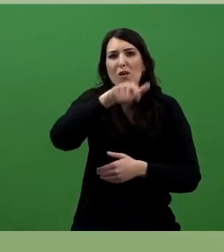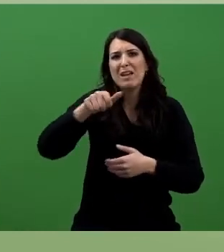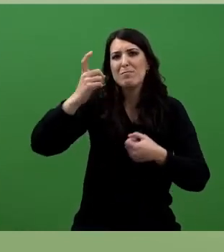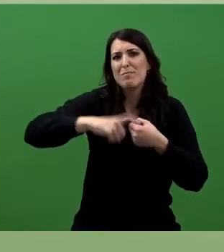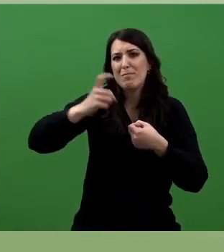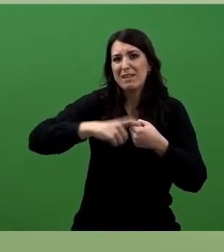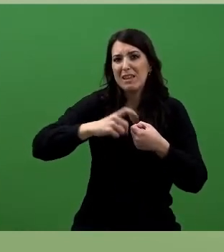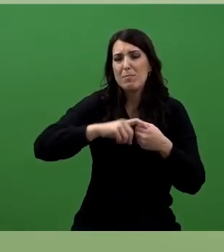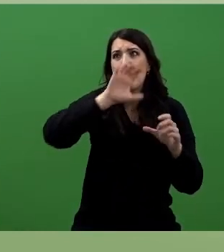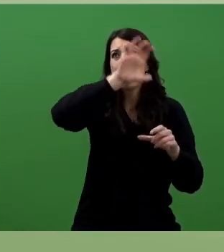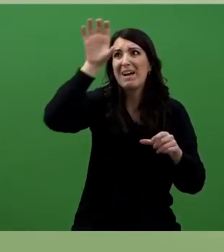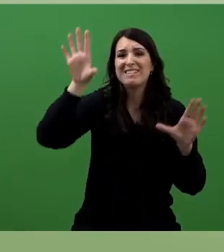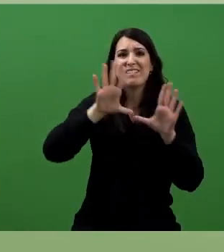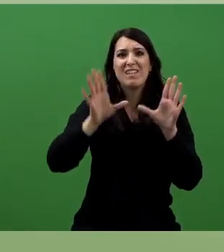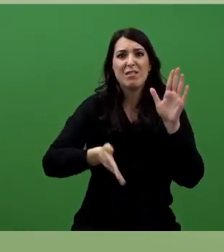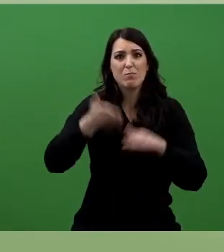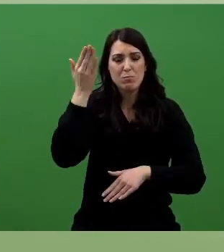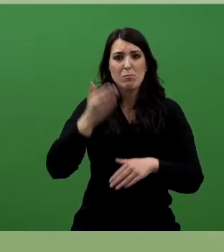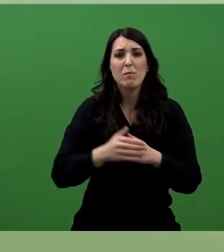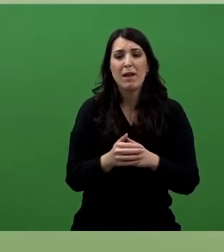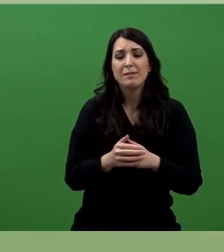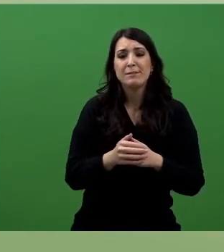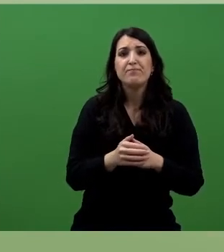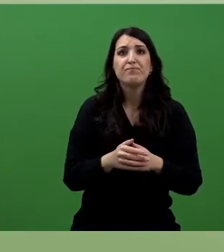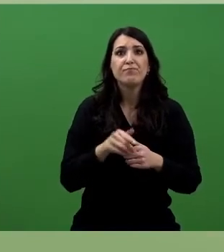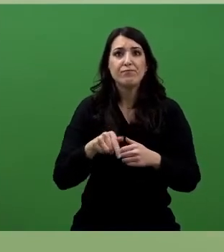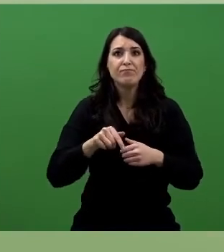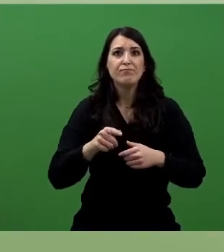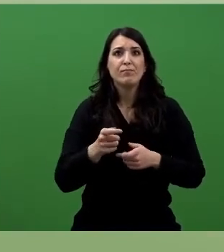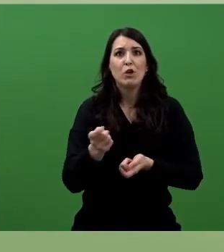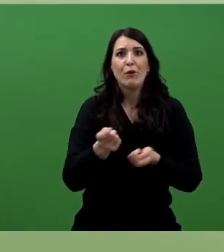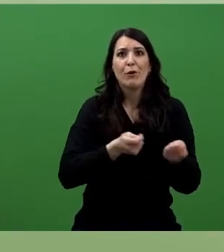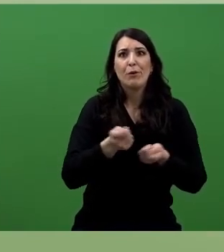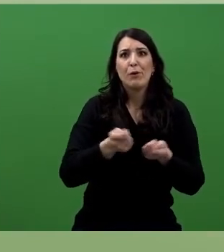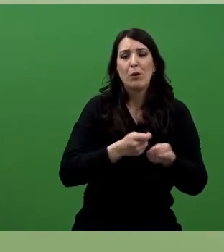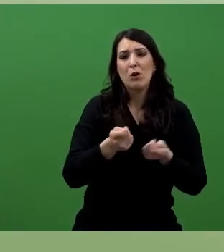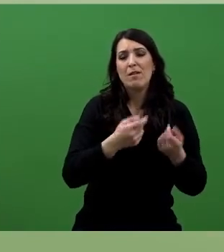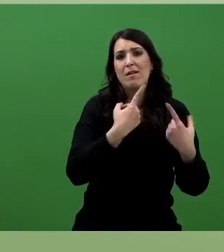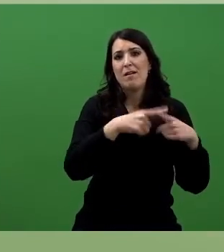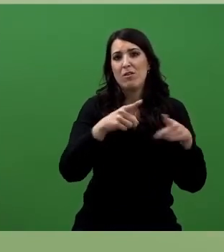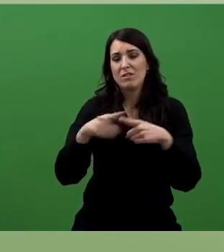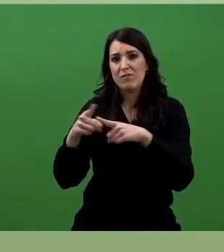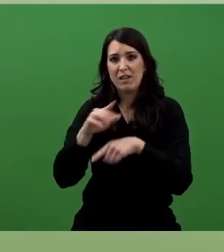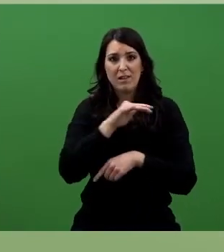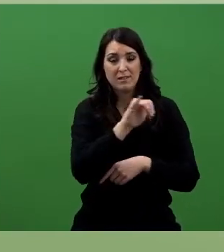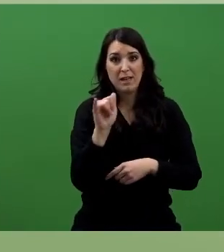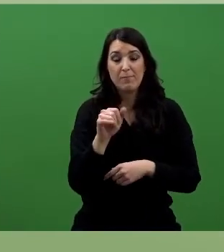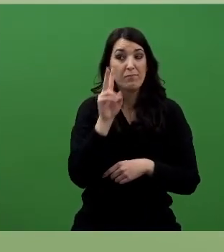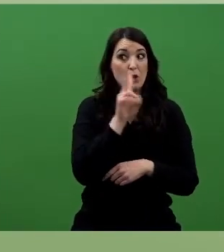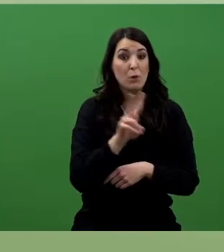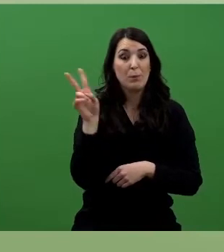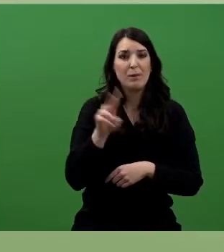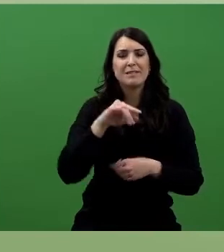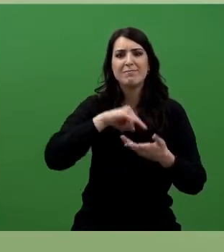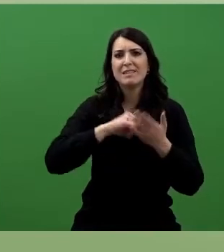de 10 países. Está coordinado por Olaf Ries y von Gressler en Tübingen, en Alemania. Y como veis, pues este